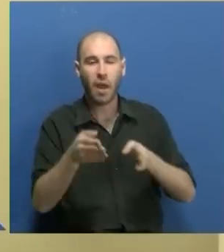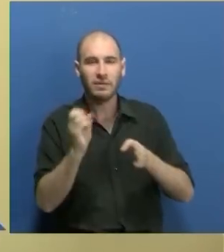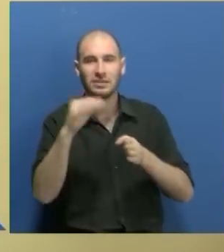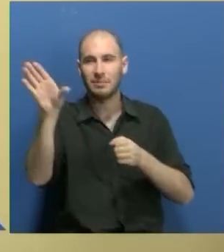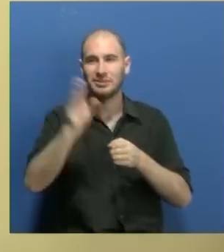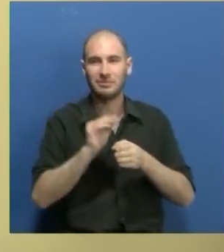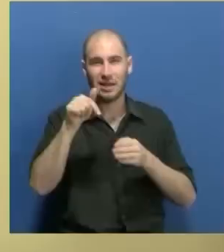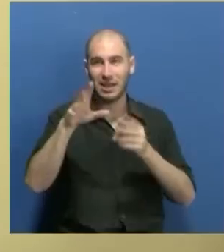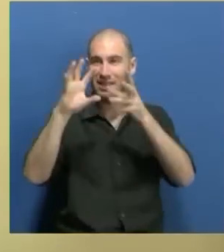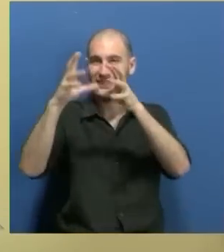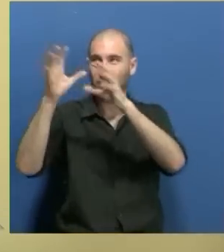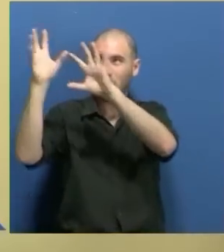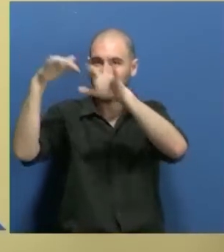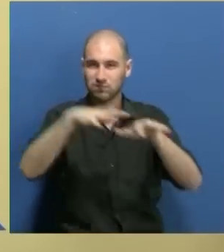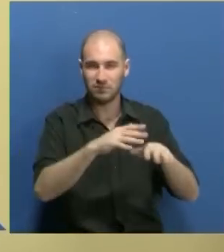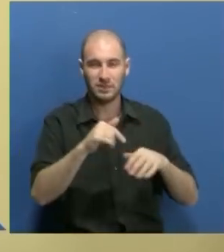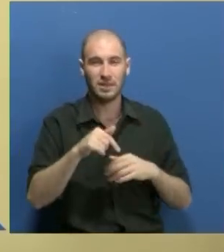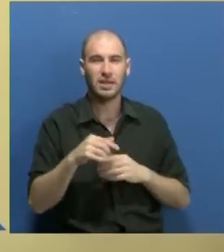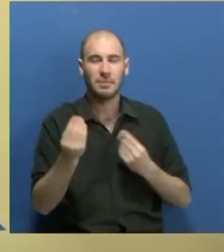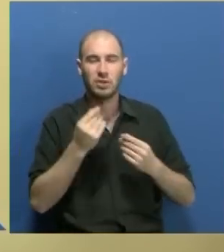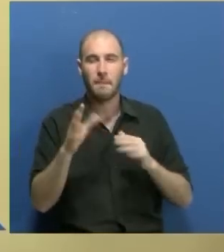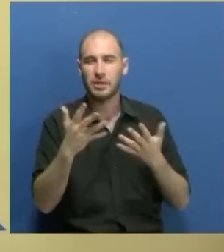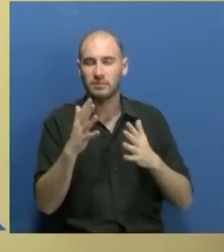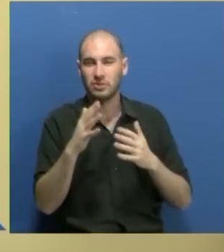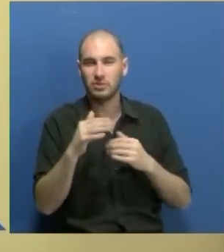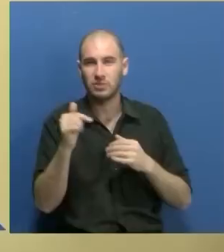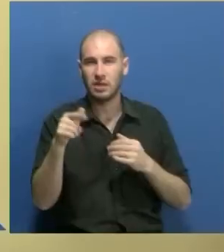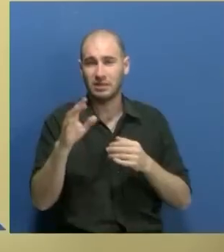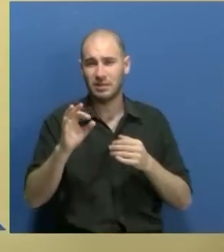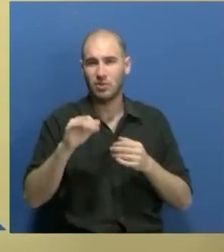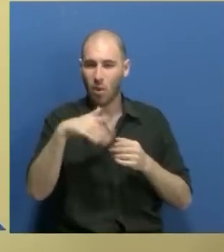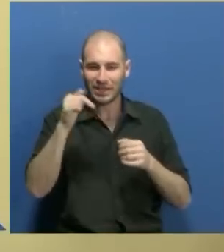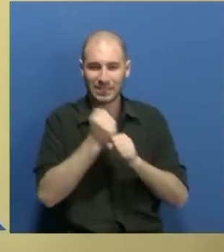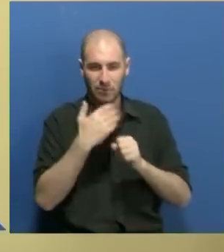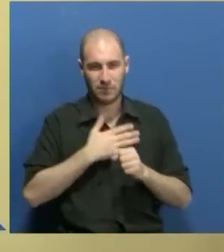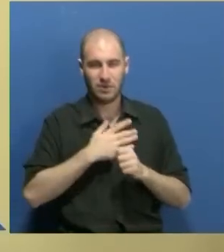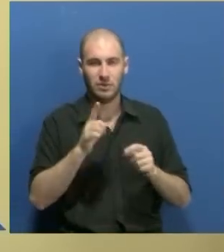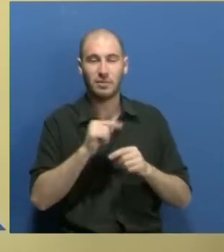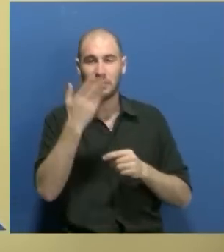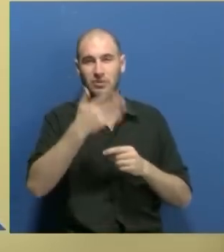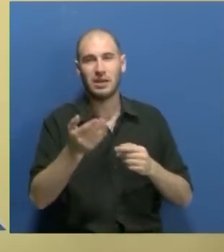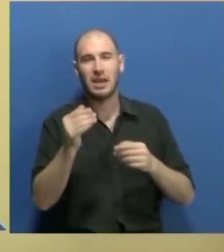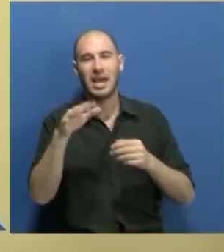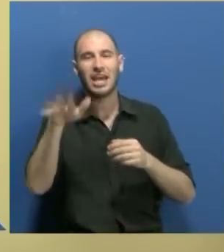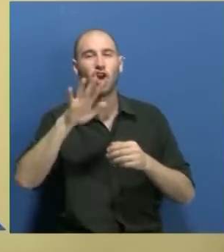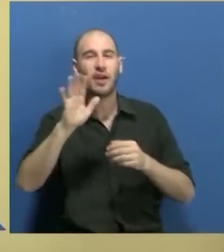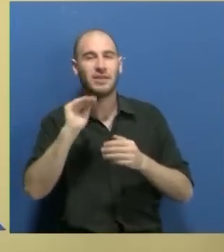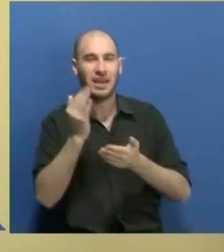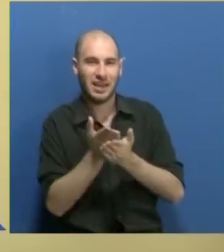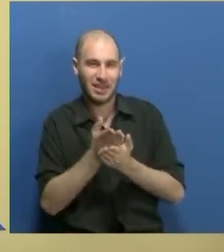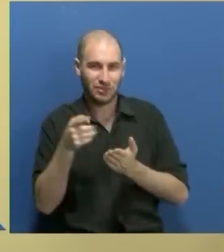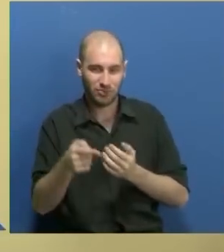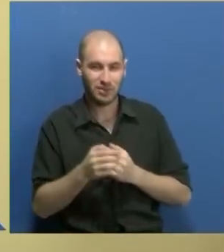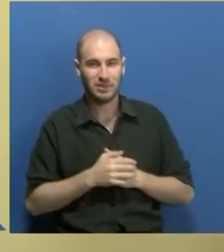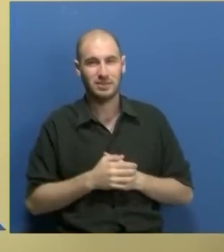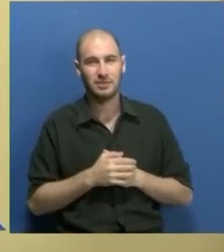ese derrumbe, ¿sí? Ese derrumbe fue ocurrió hace... No es mi área de trabajo, eso lo hacen los geólogos, así que bueno, me